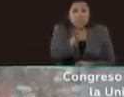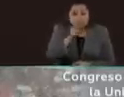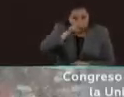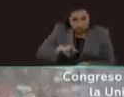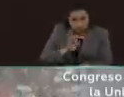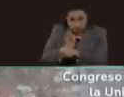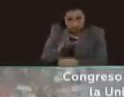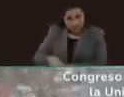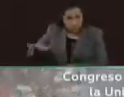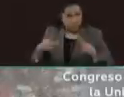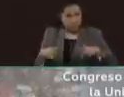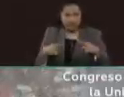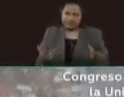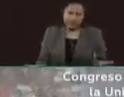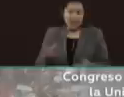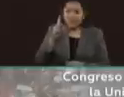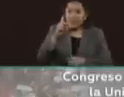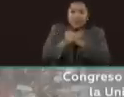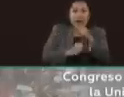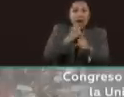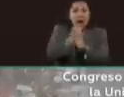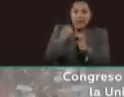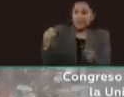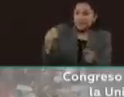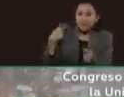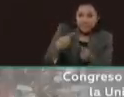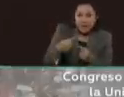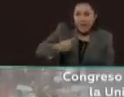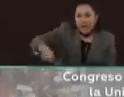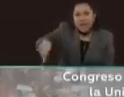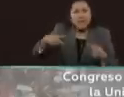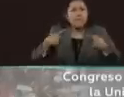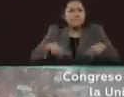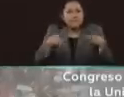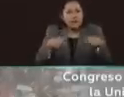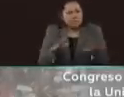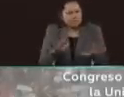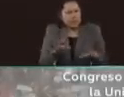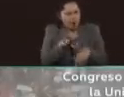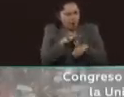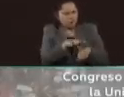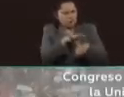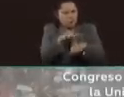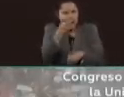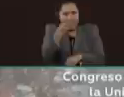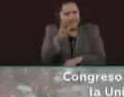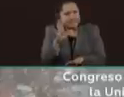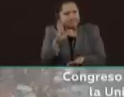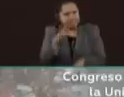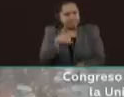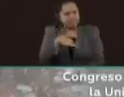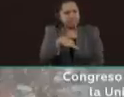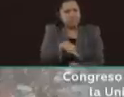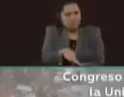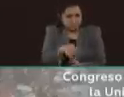y el pueblo sabe entender, razonar y votar. Coincido